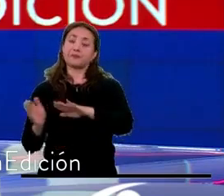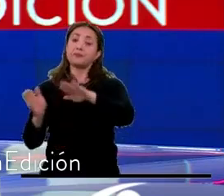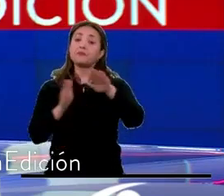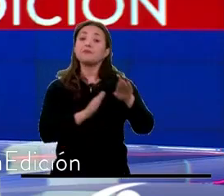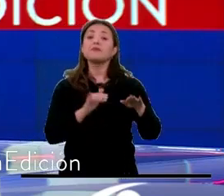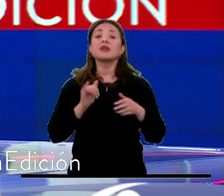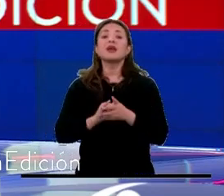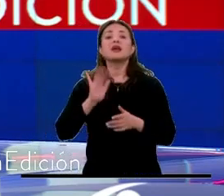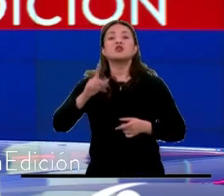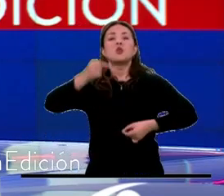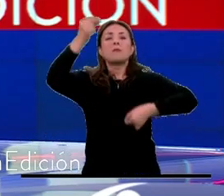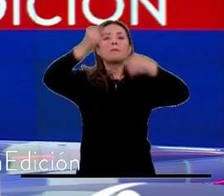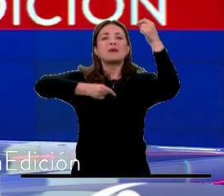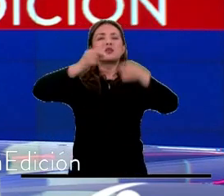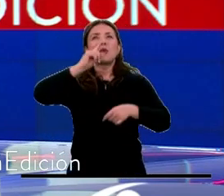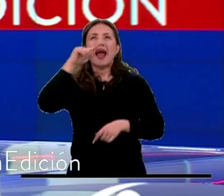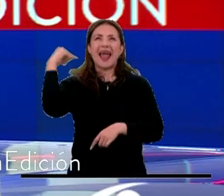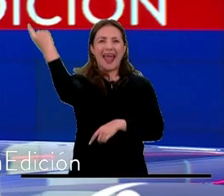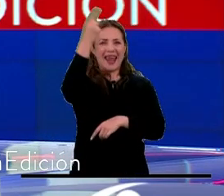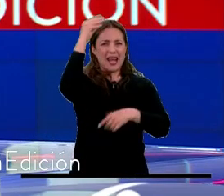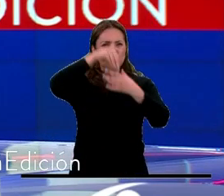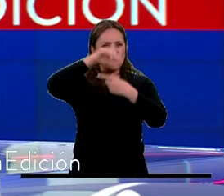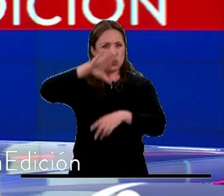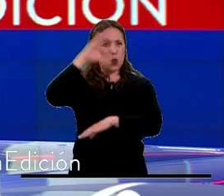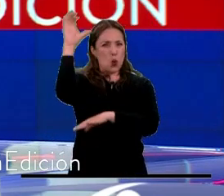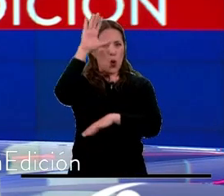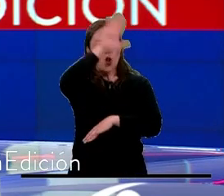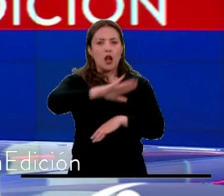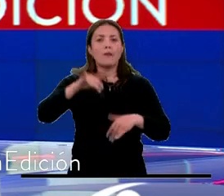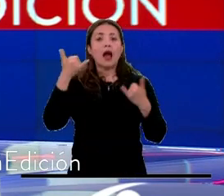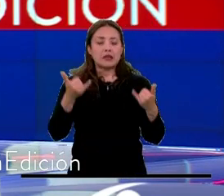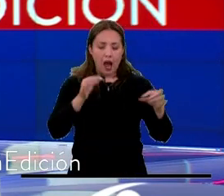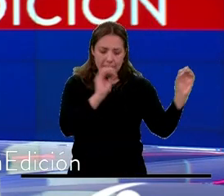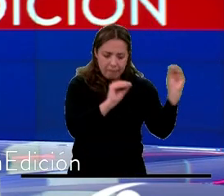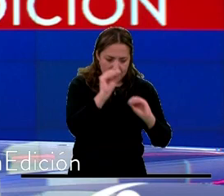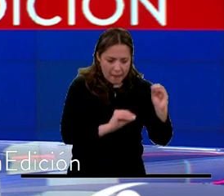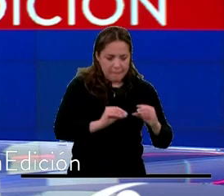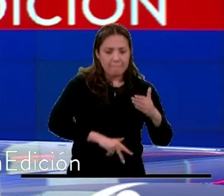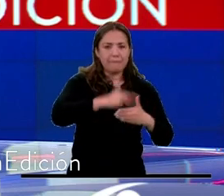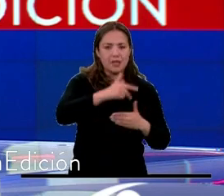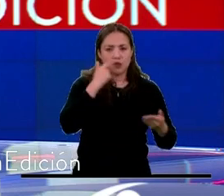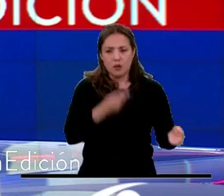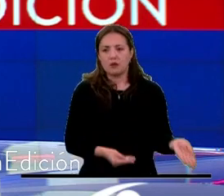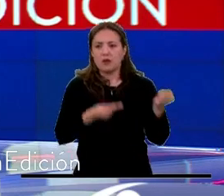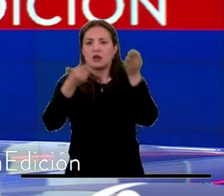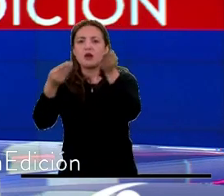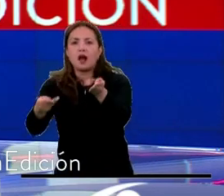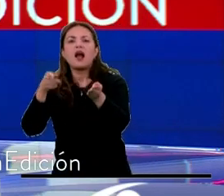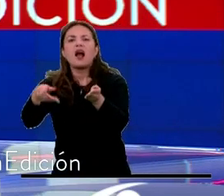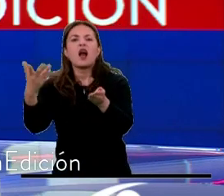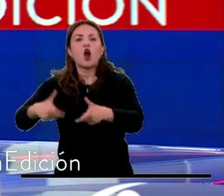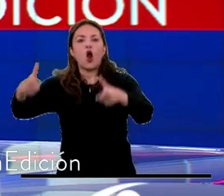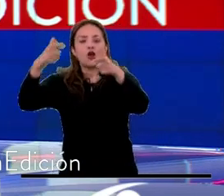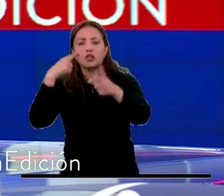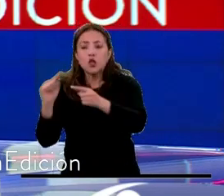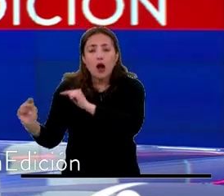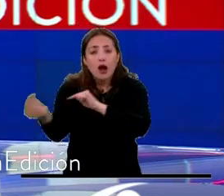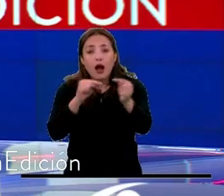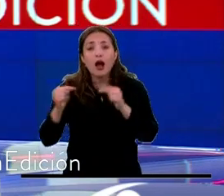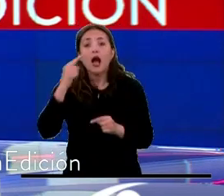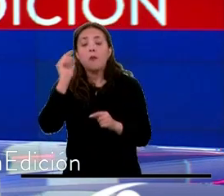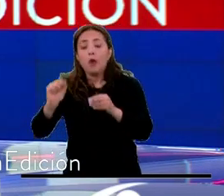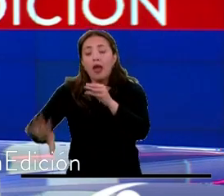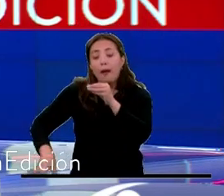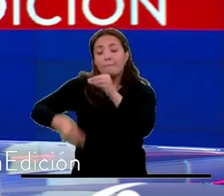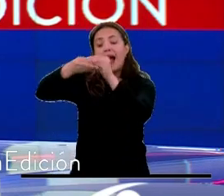proyecto de presupuesto general de la Nación quedó listo para iniciar su debate en el Congreso. El documento tuvo movimientos para adiciones o